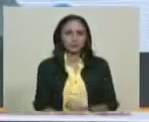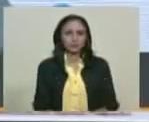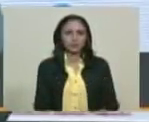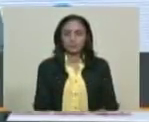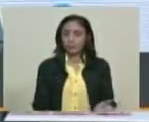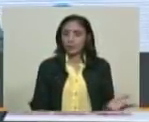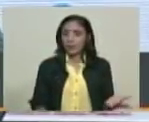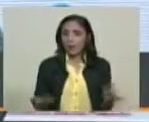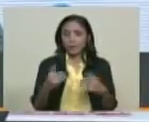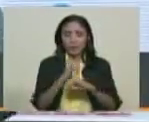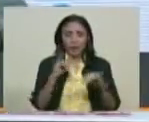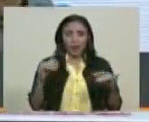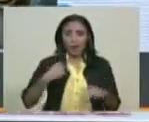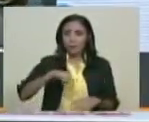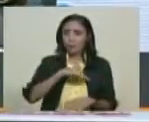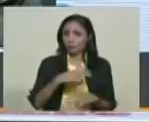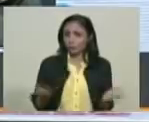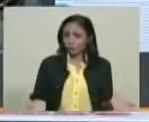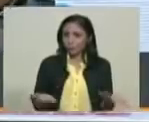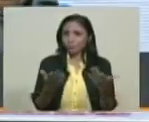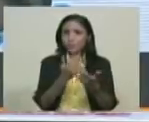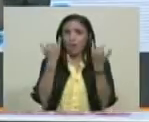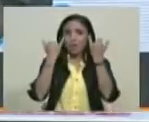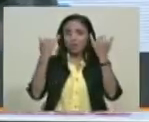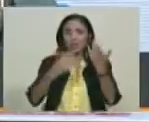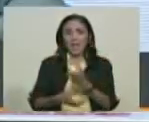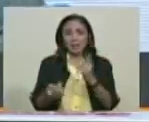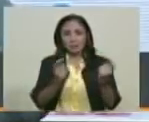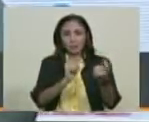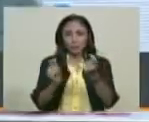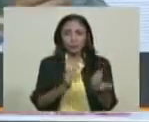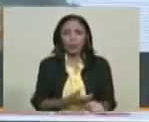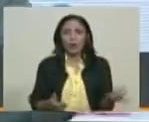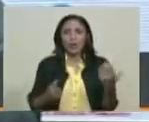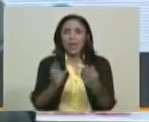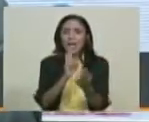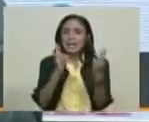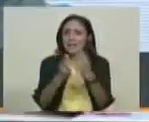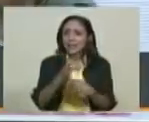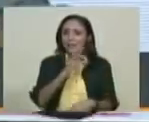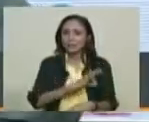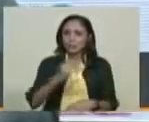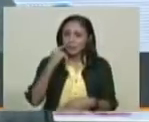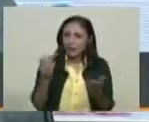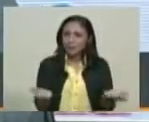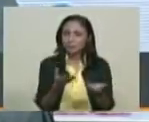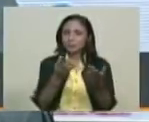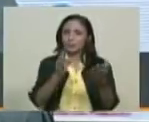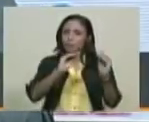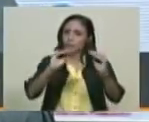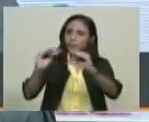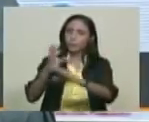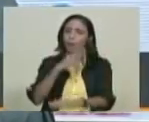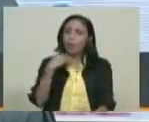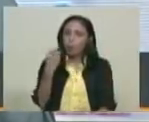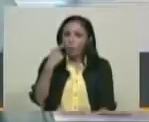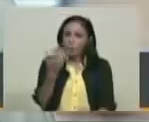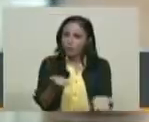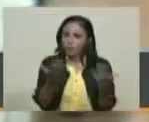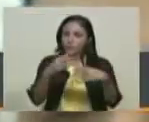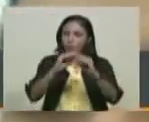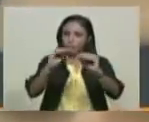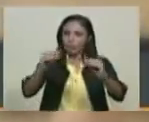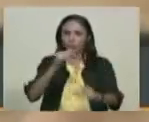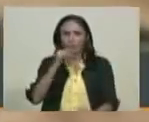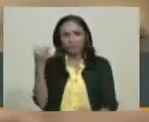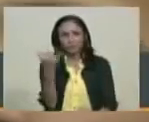Nosotros tenemos que desmontar. En una batalla de ideas, en las redes sociales. Muchachos, yo convoco a la juventud venezolana a denunciar